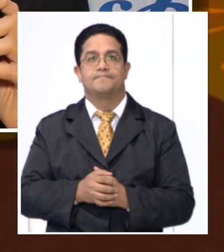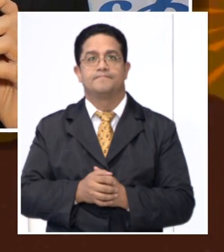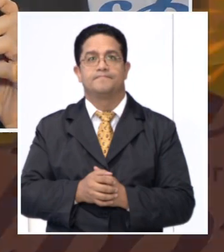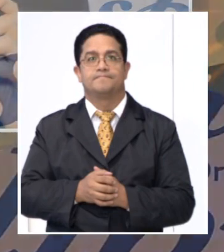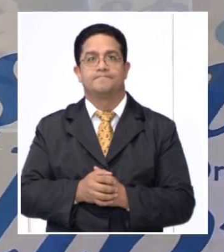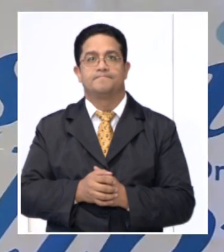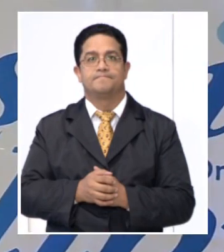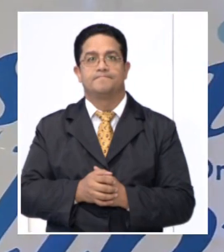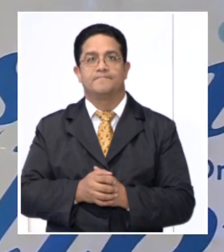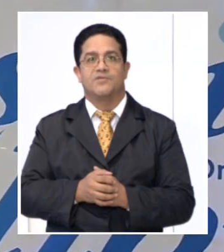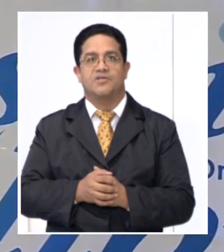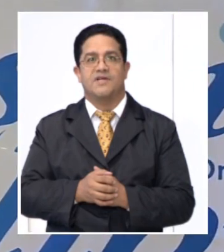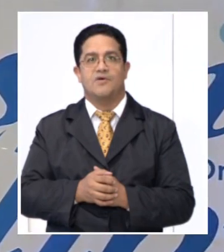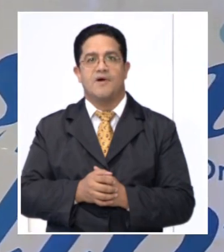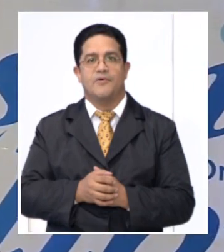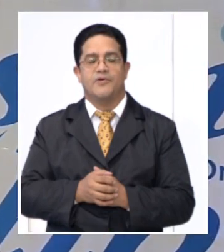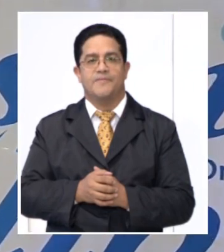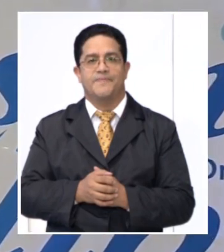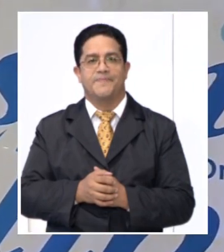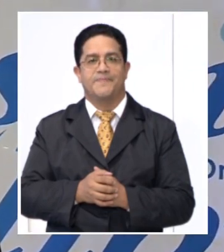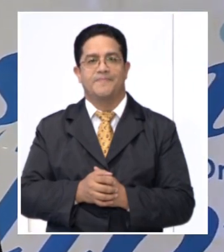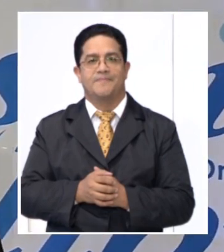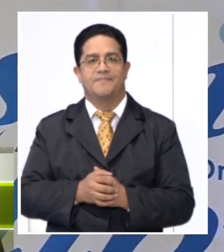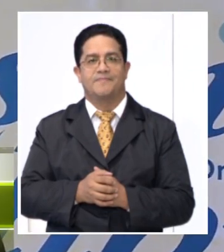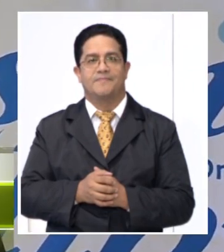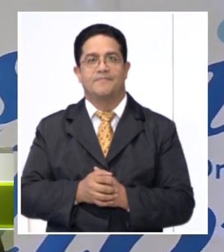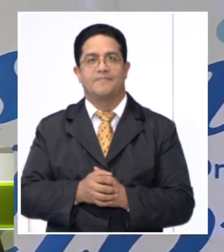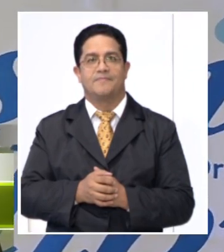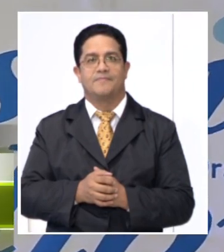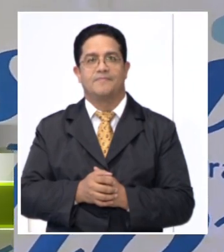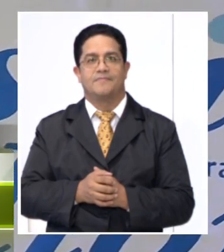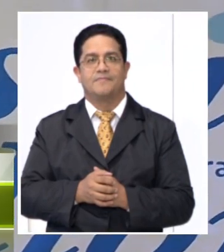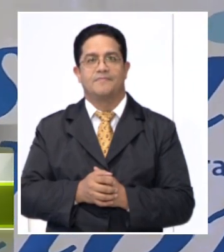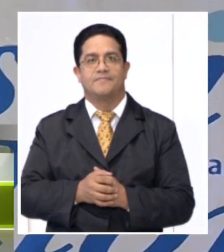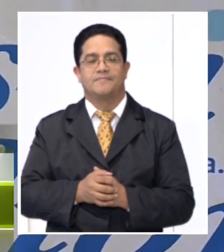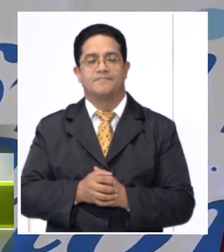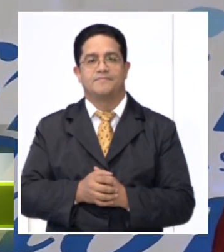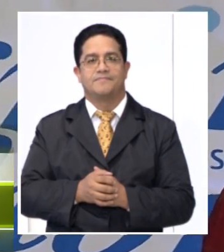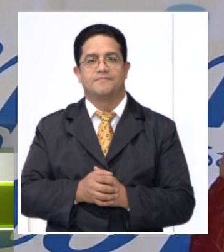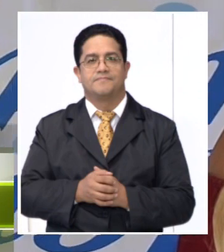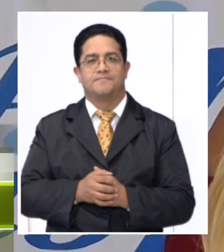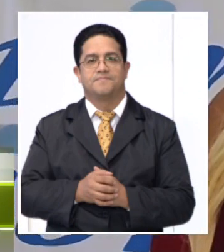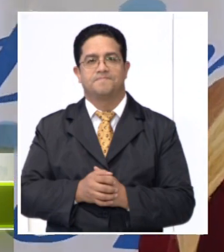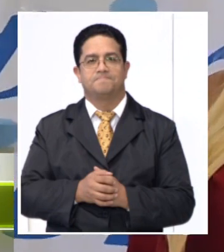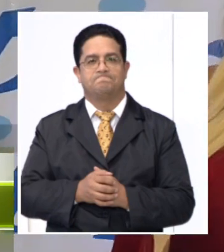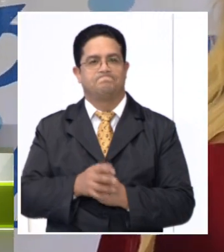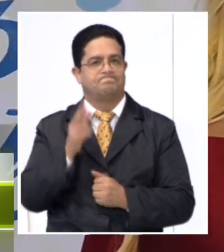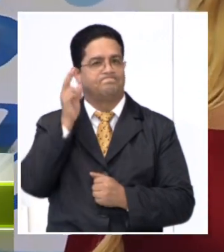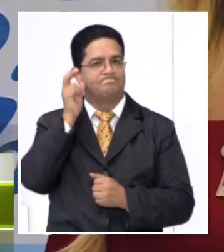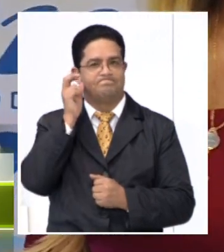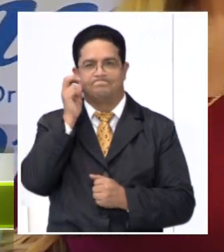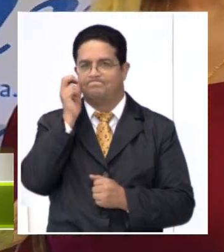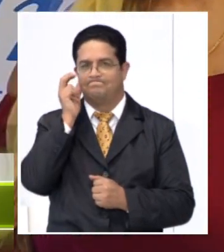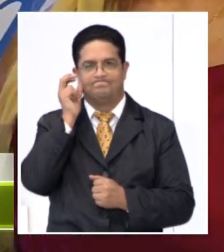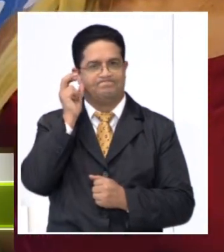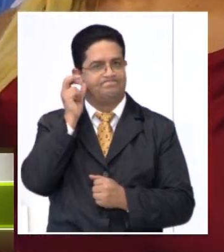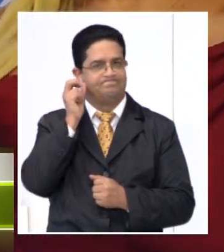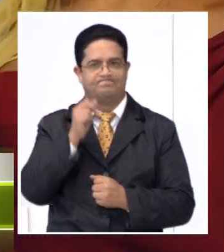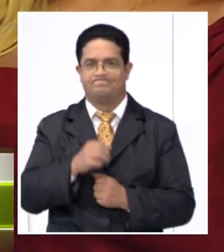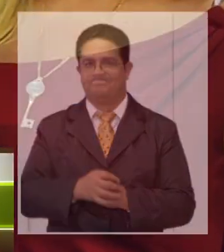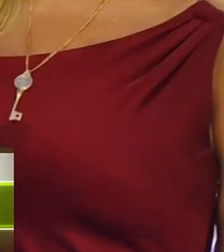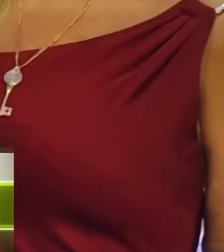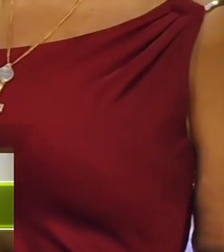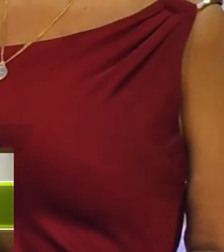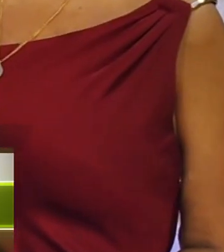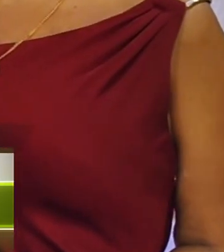esta oportunidad nos encontramos en compañía de la doctora Sajixa Mariño, médico otorrinolaringólogo. Ella celebra no solamente su cumpleaños, sino